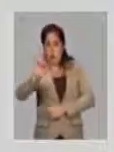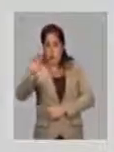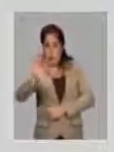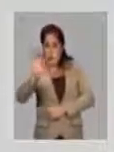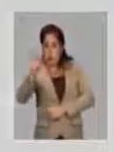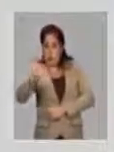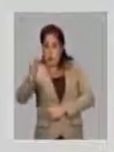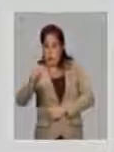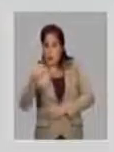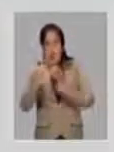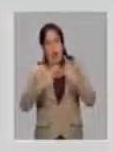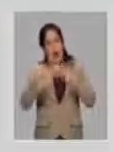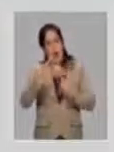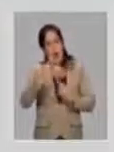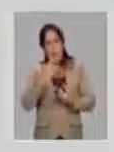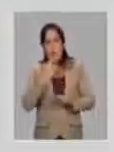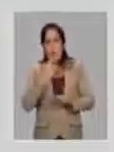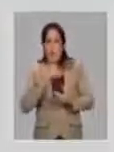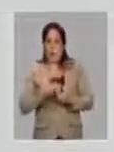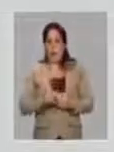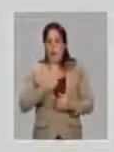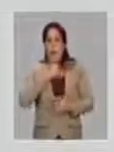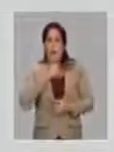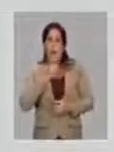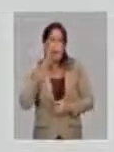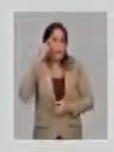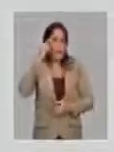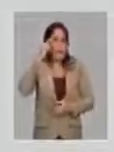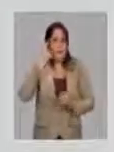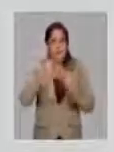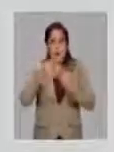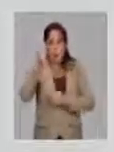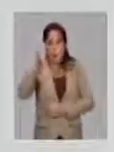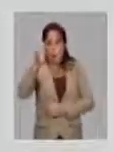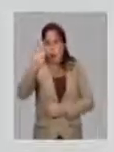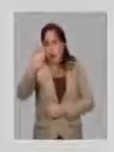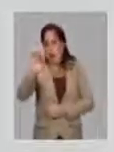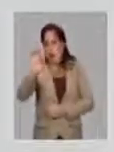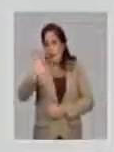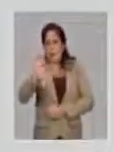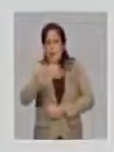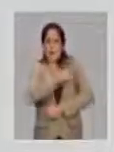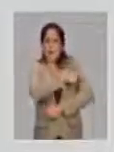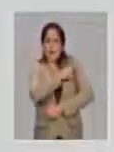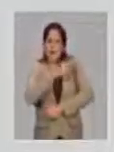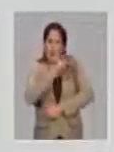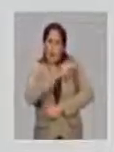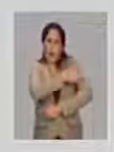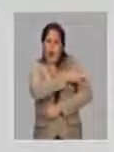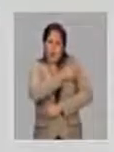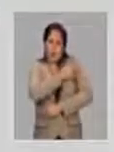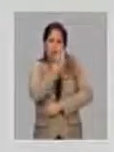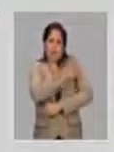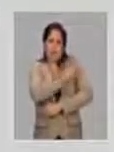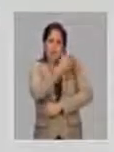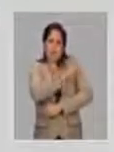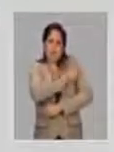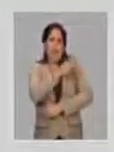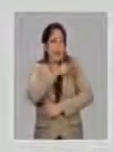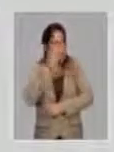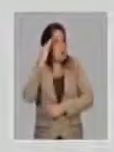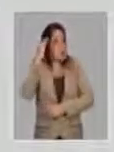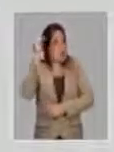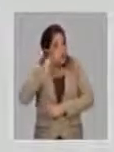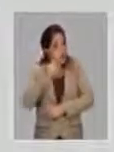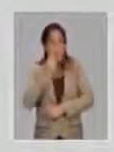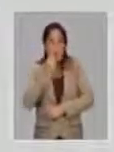59,4% de los sujetos han referido algún evento adverso. Y de ellos el 40% es dolor leve en el sitio de la inmunización, lo cual es un evento